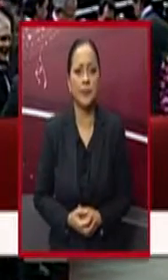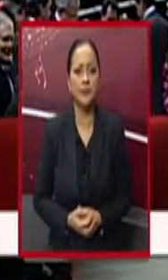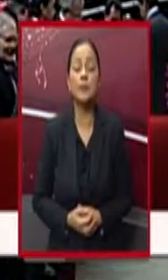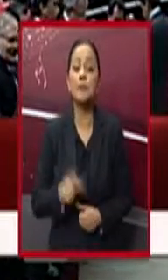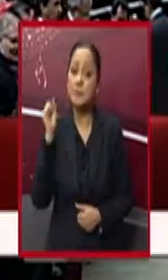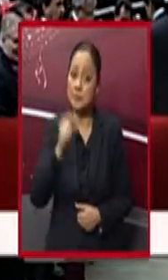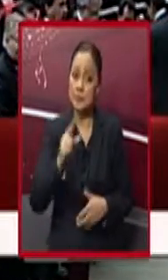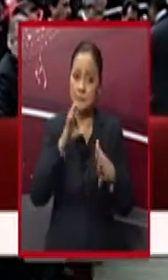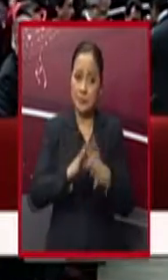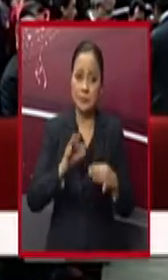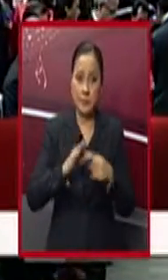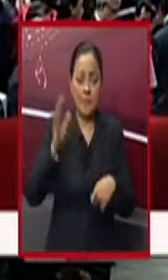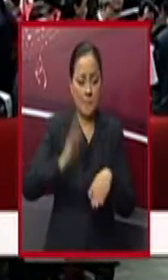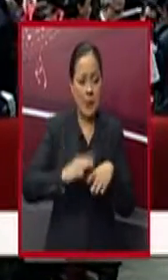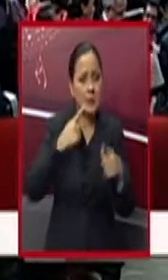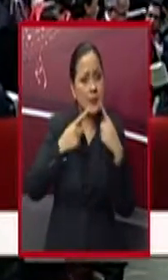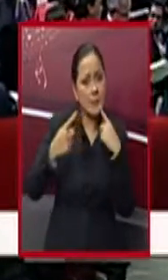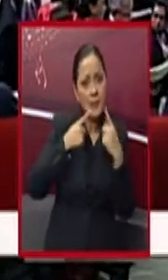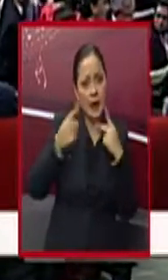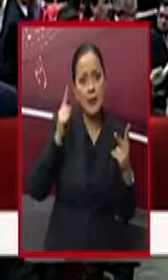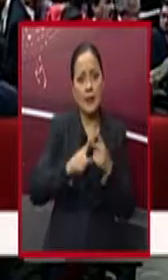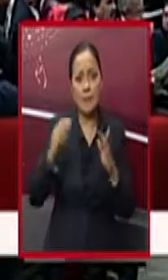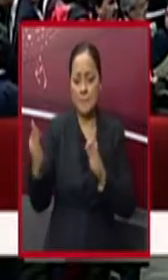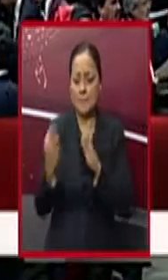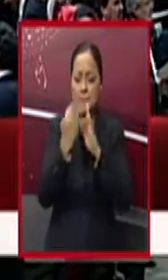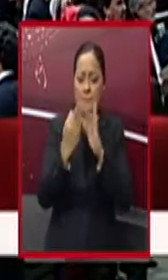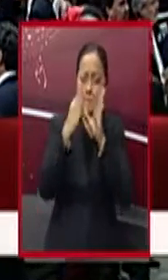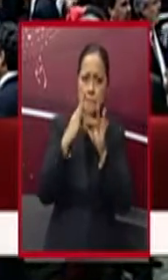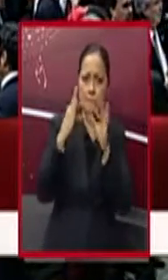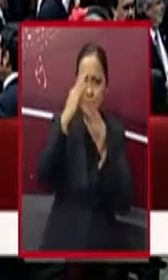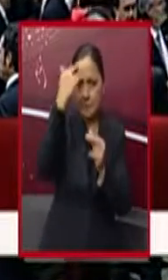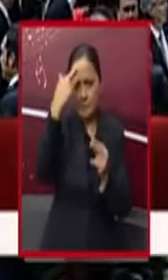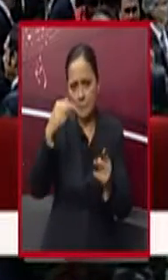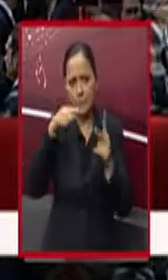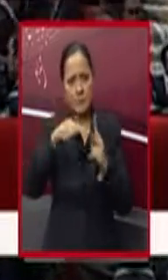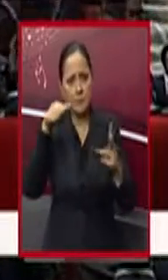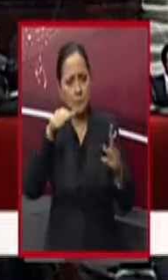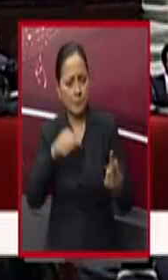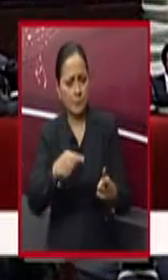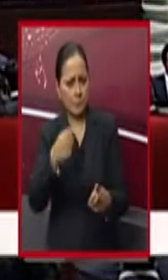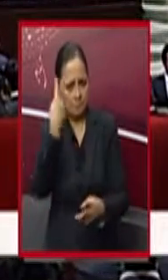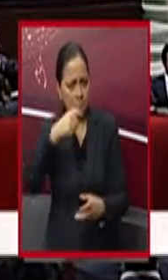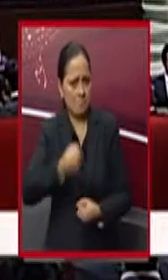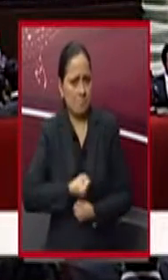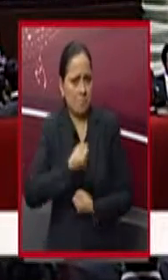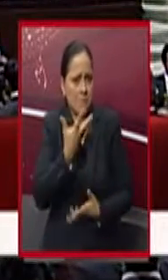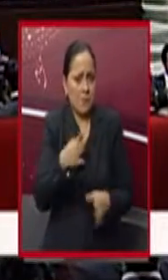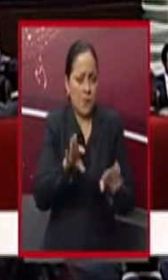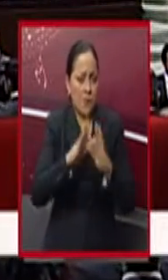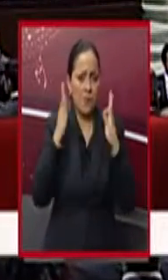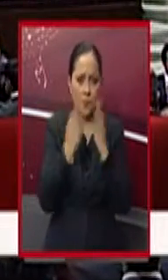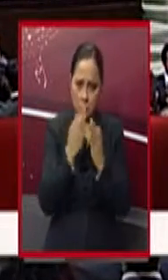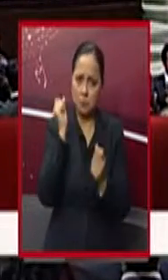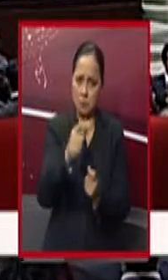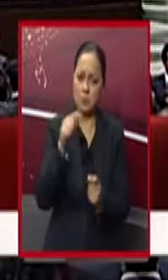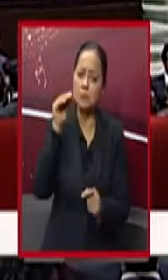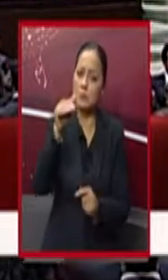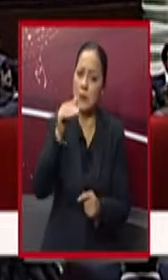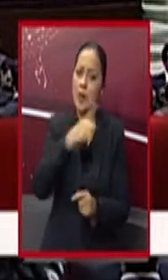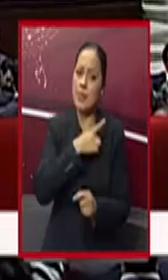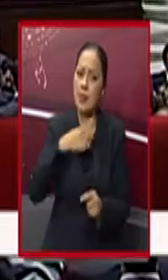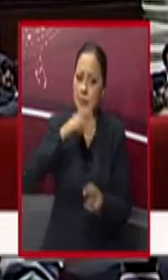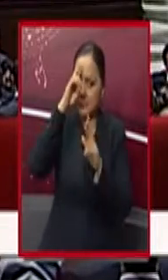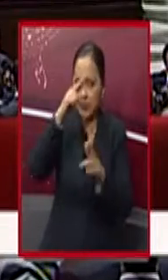Dijo que prosperará el debate de ideas, la confrontación de los argumentos y las intensidades de las expresiones. Afirmó que exigirá que se